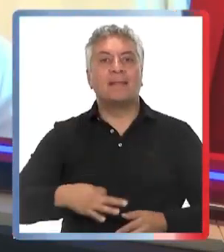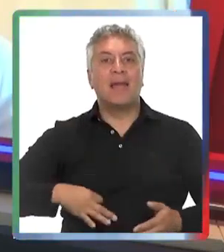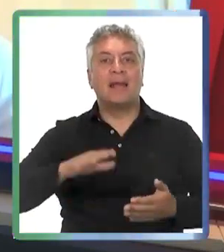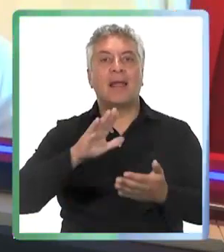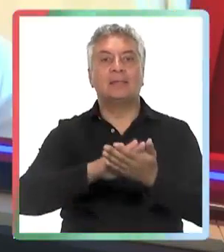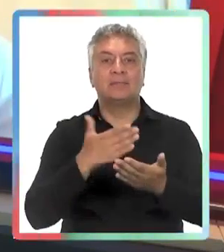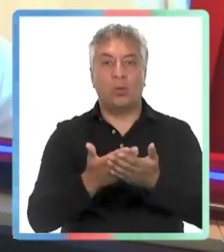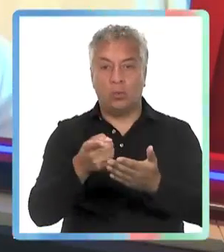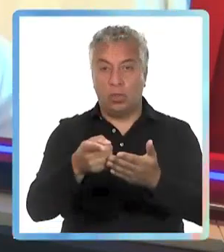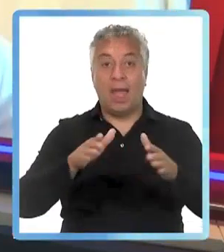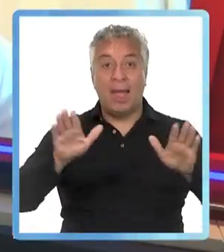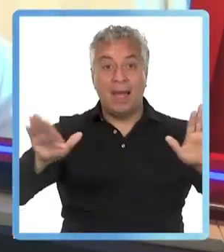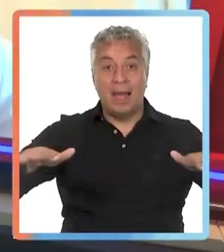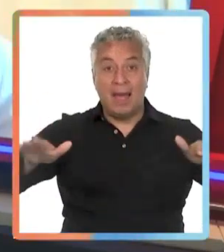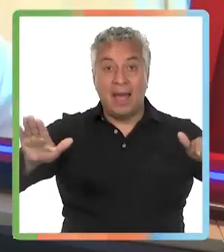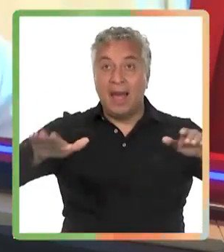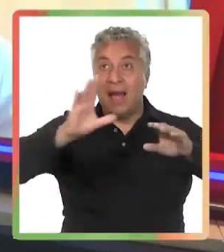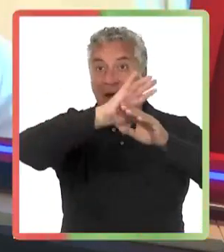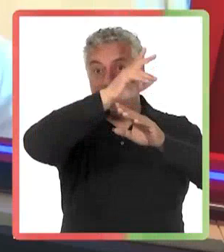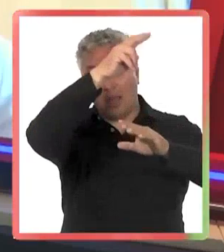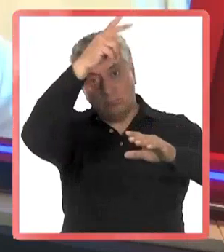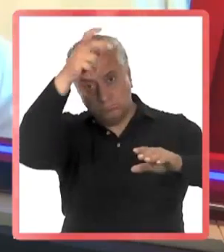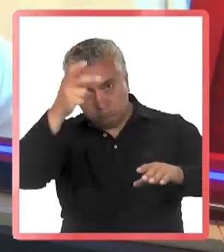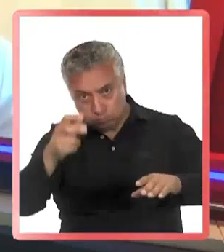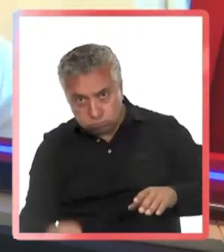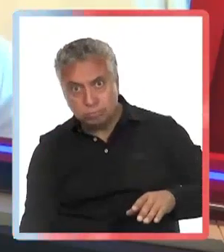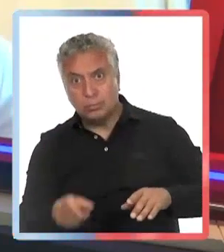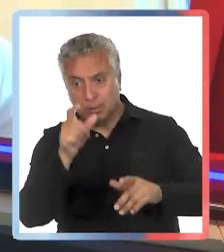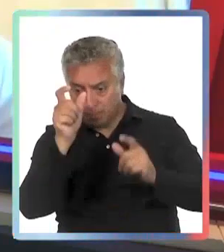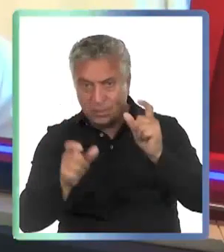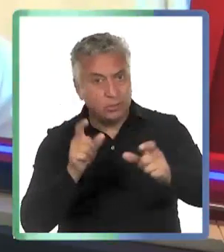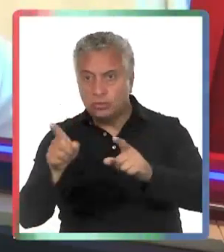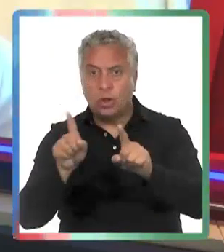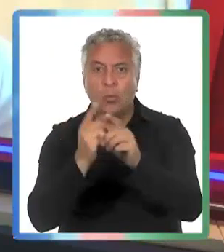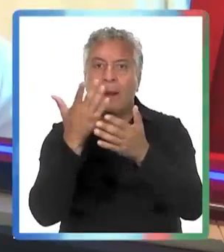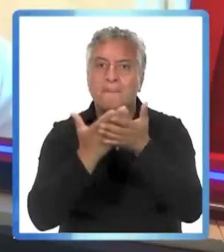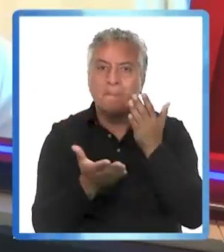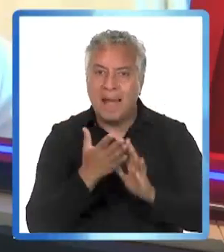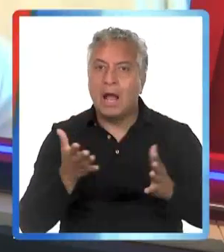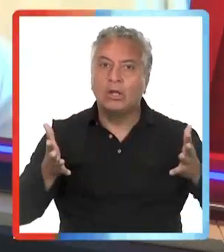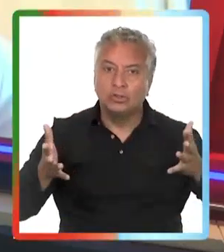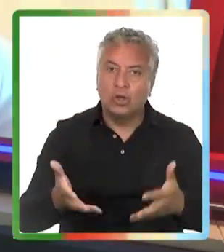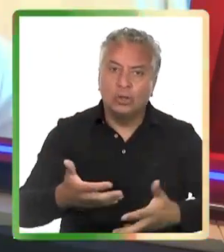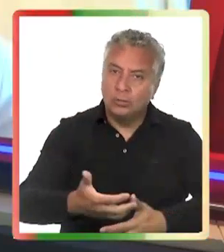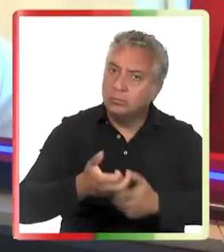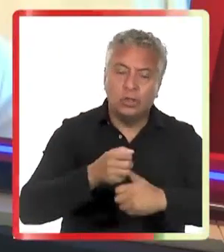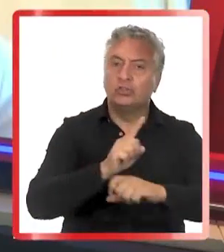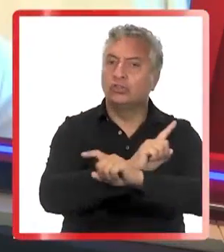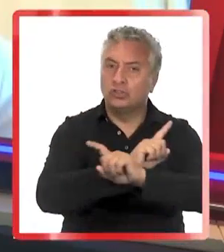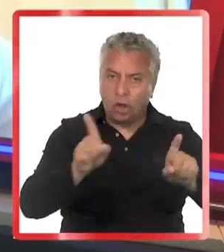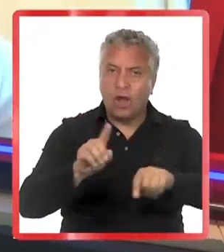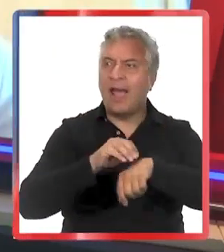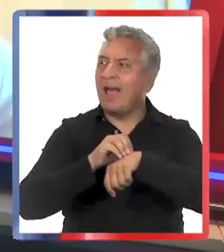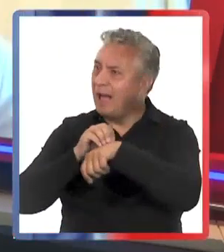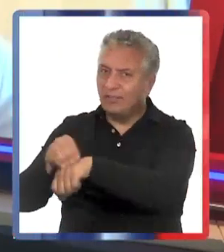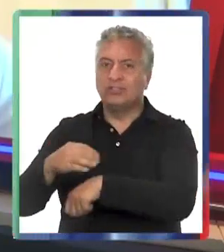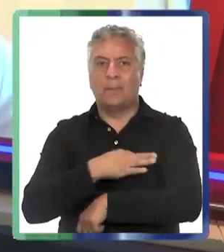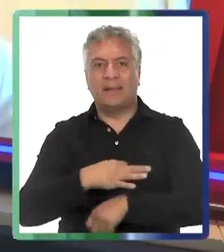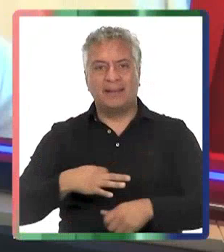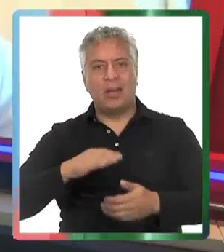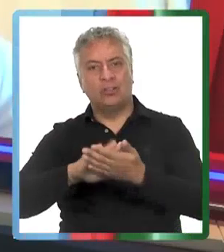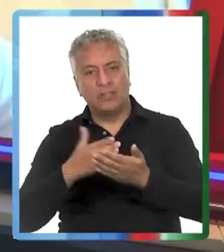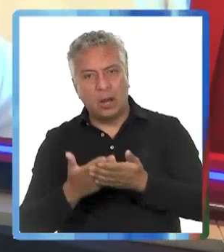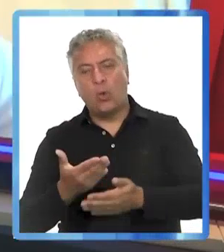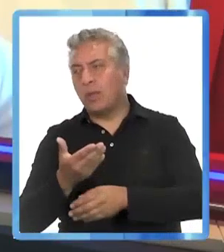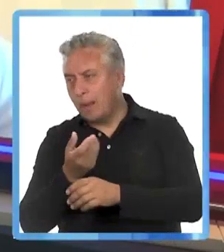recomendación del Ministerio de Salud era, cuando las aves caían en la costa, en las playas, les decían a la gente, no lo manipule, no lo toque. Denuncie inmediatamente al